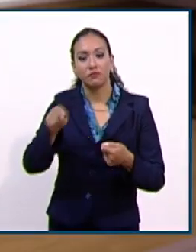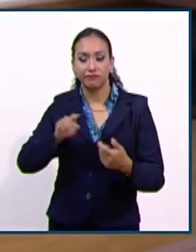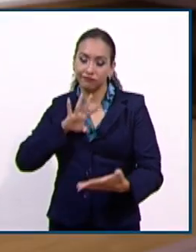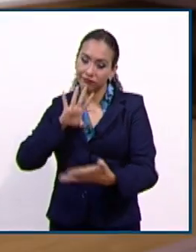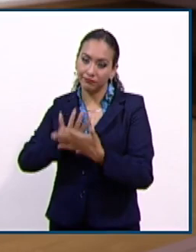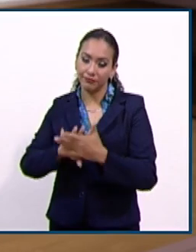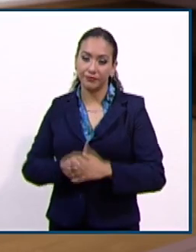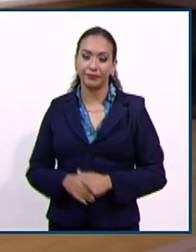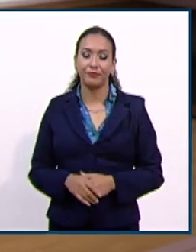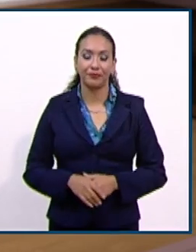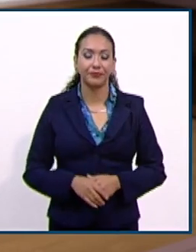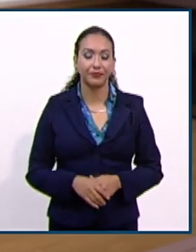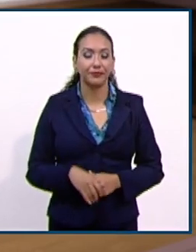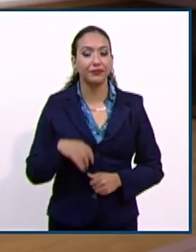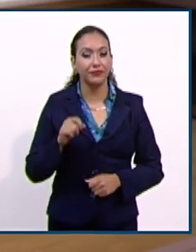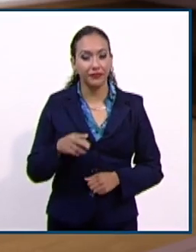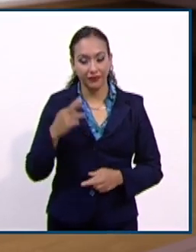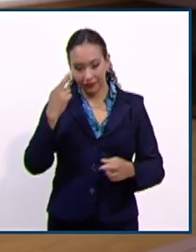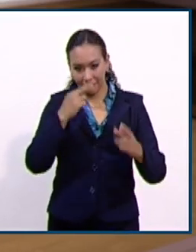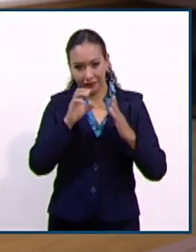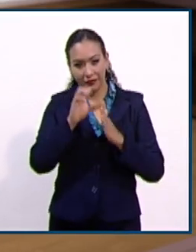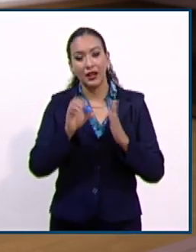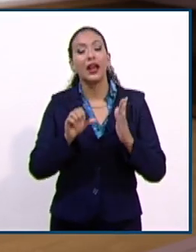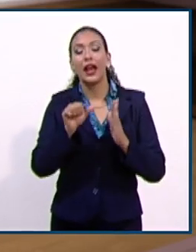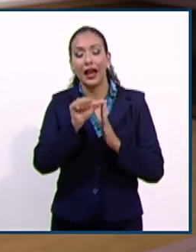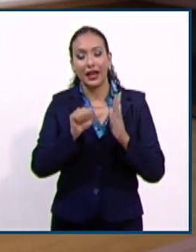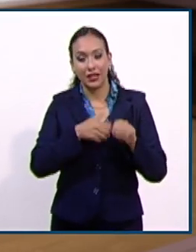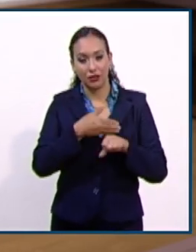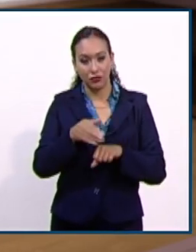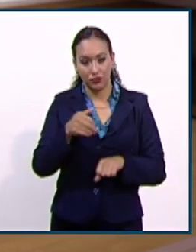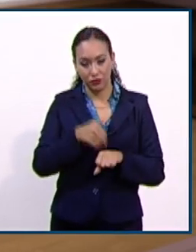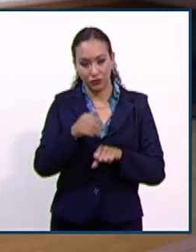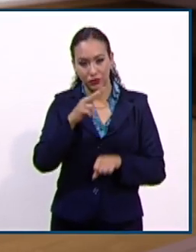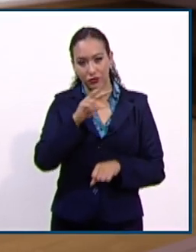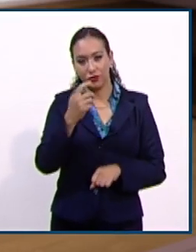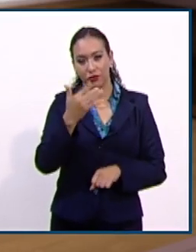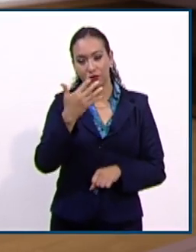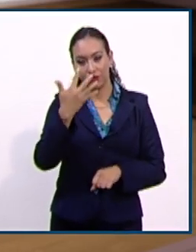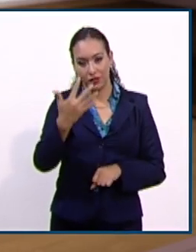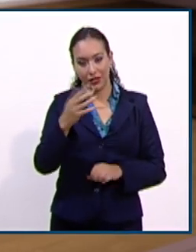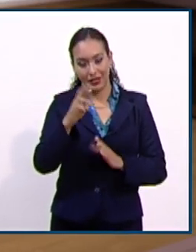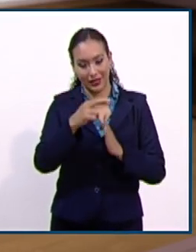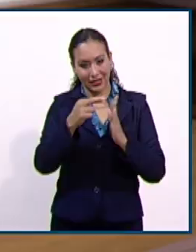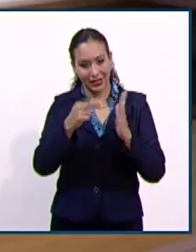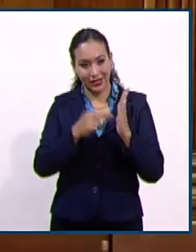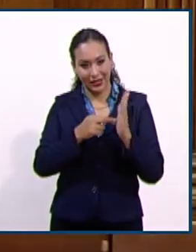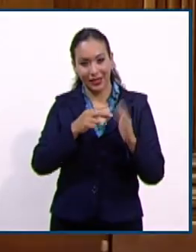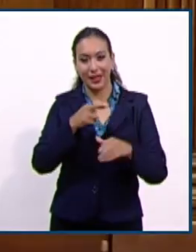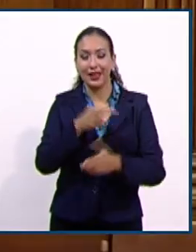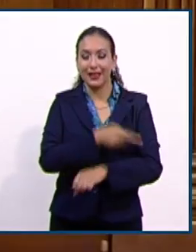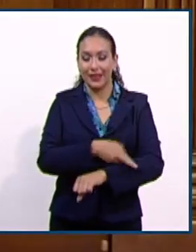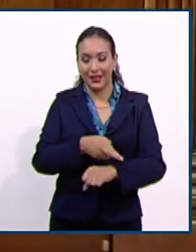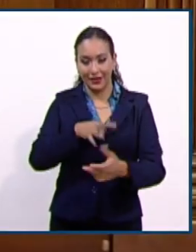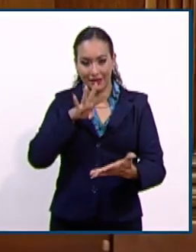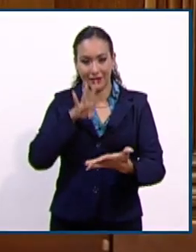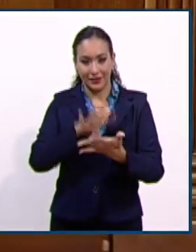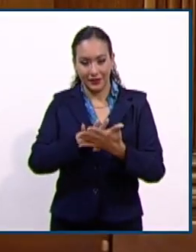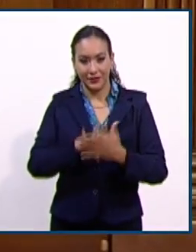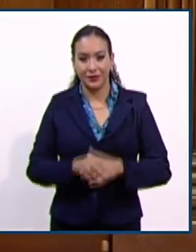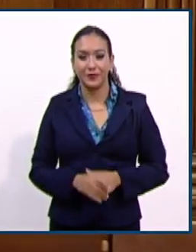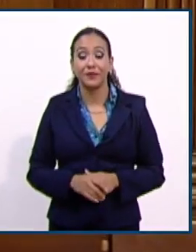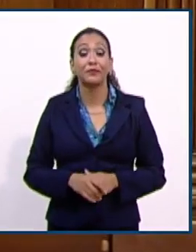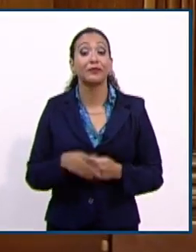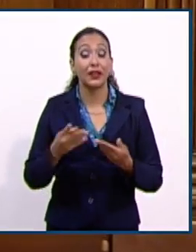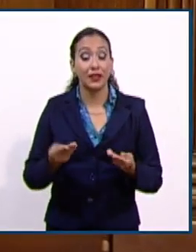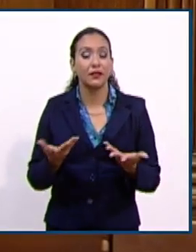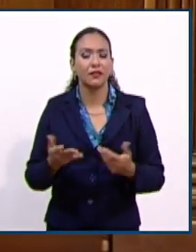sala también determinó que es constitucional el artículo 255 del Código Nacional de Procedimientos Penales, que faculta al Ministerio Público